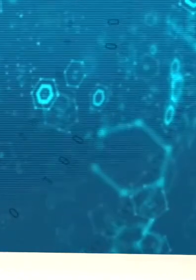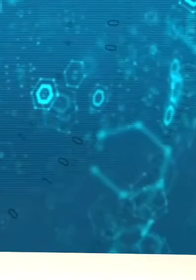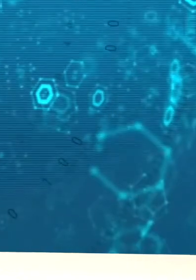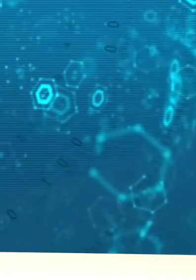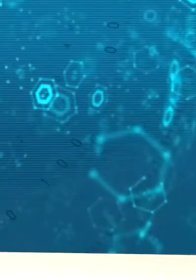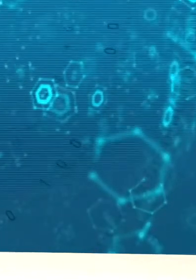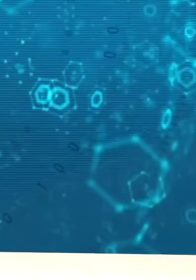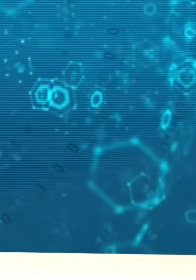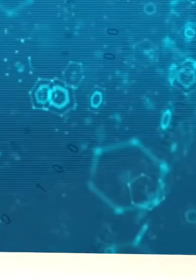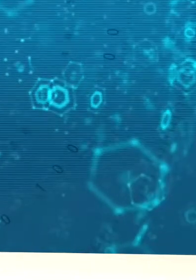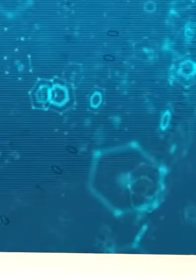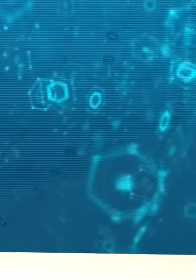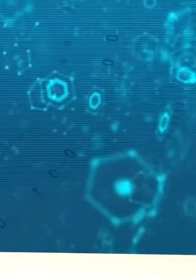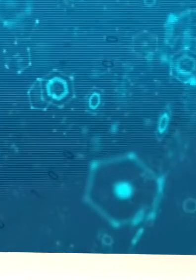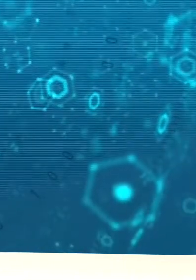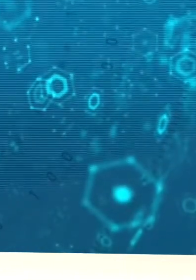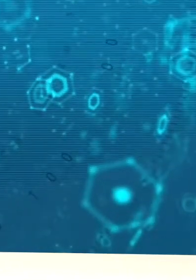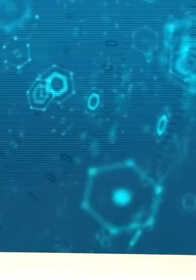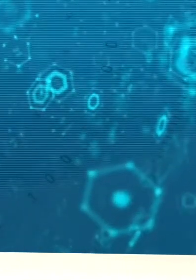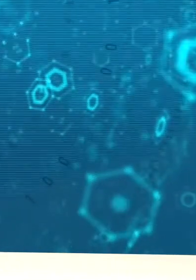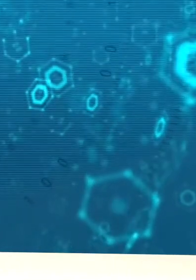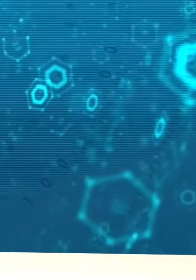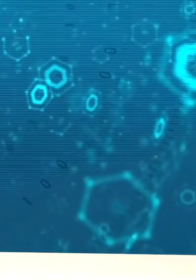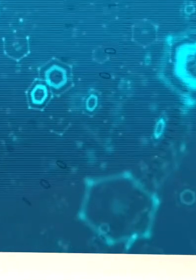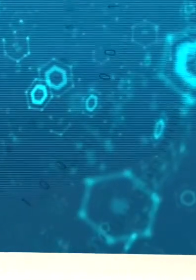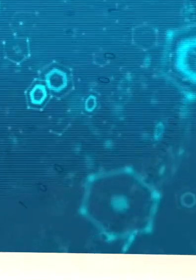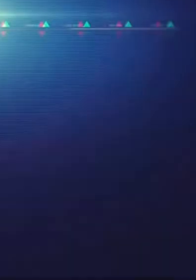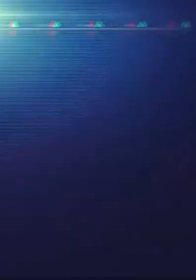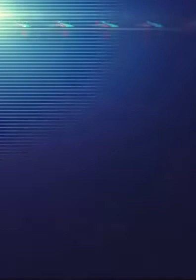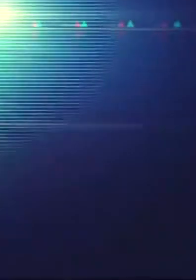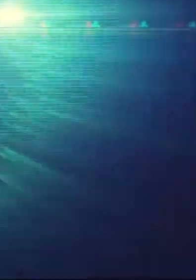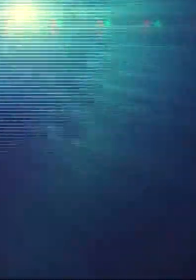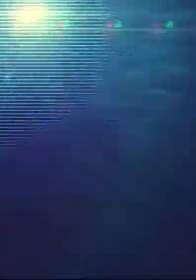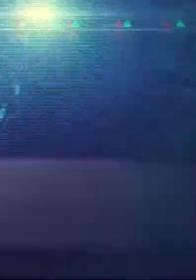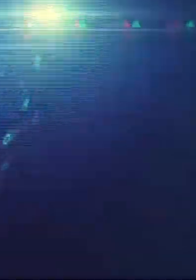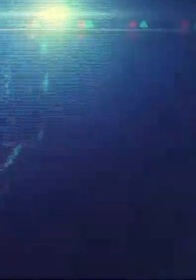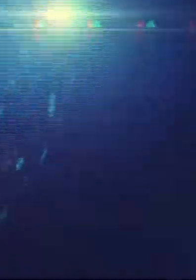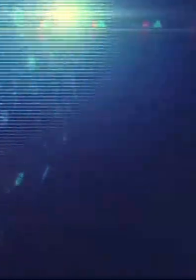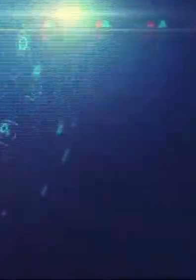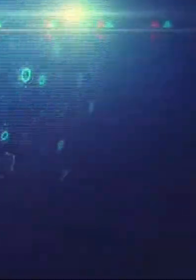empresas recuperadas, que muchas tienen el espíritu del cooperativismo.